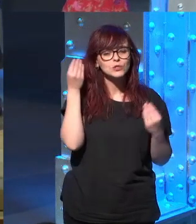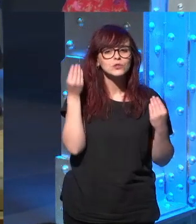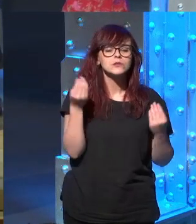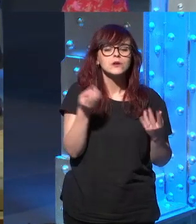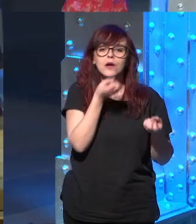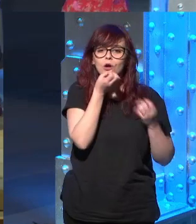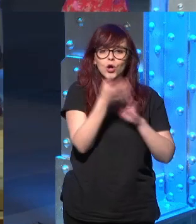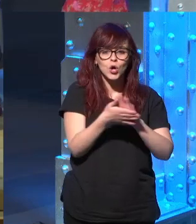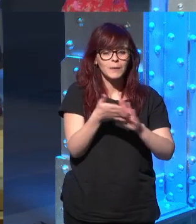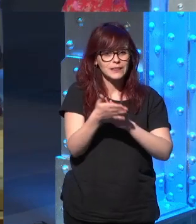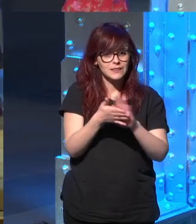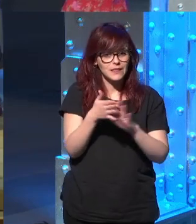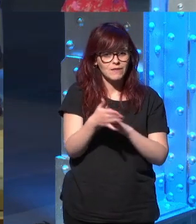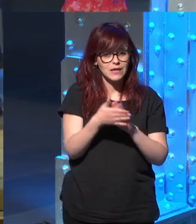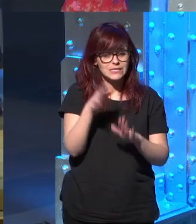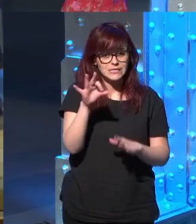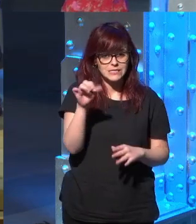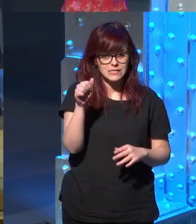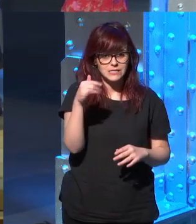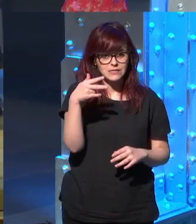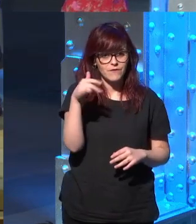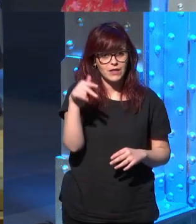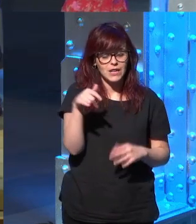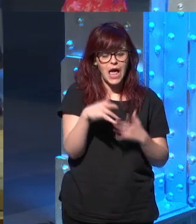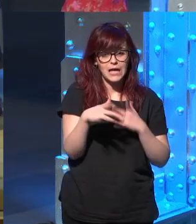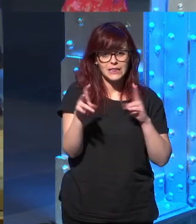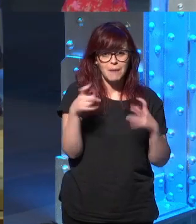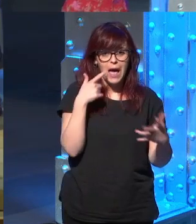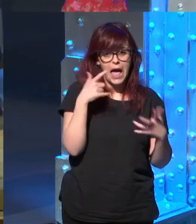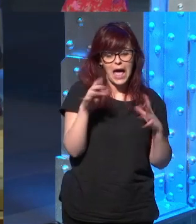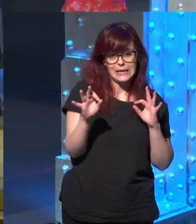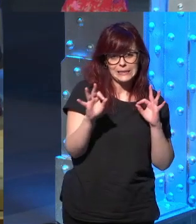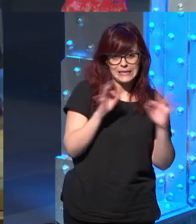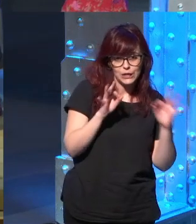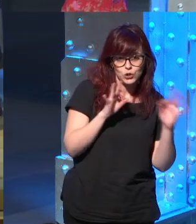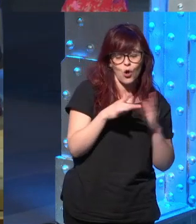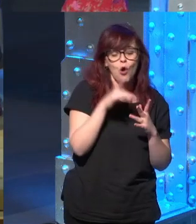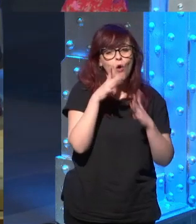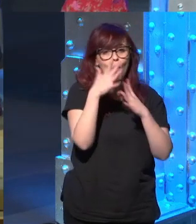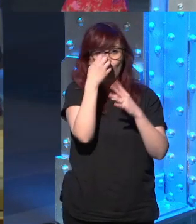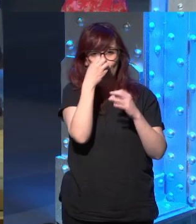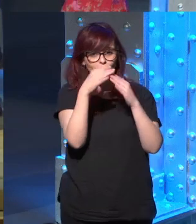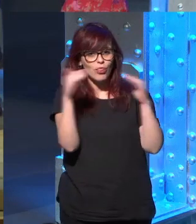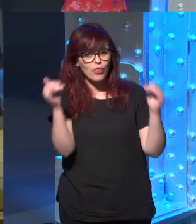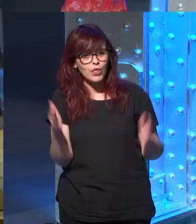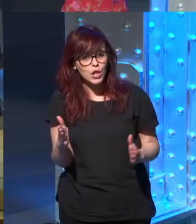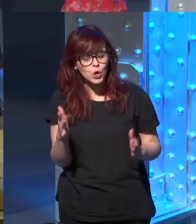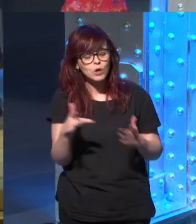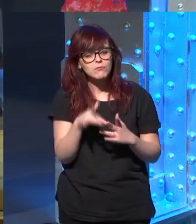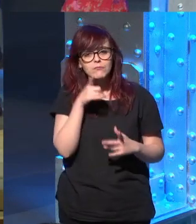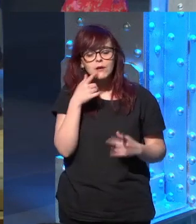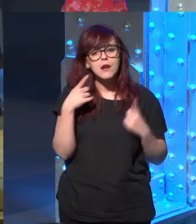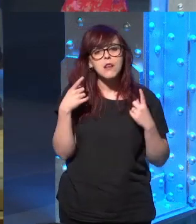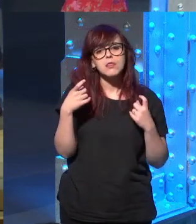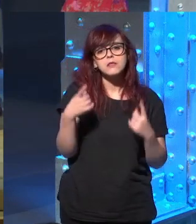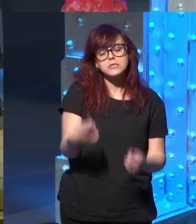comentaba Sabina, en mi trabajo ahora mismo en artes escénicas o circenses, lo que he visto es que necesito